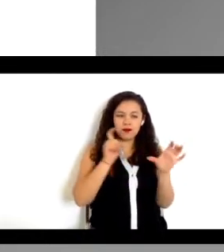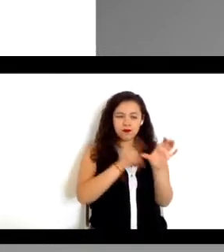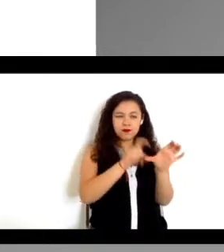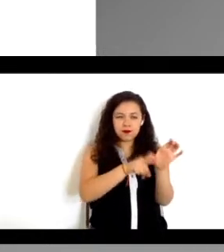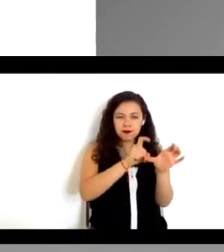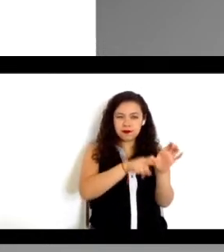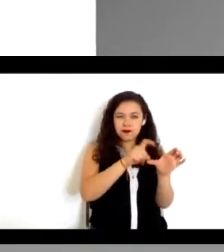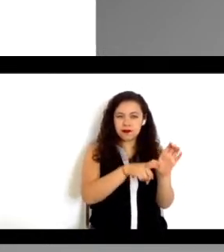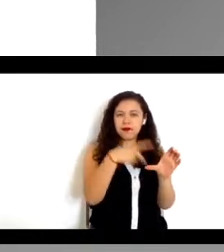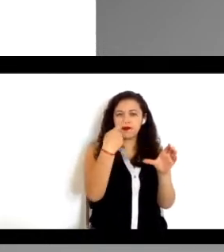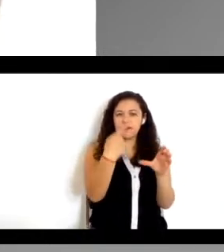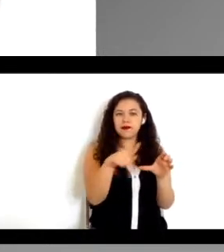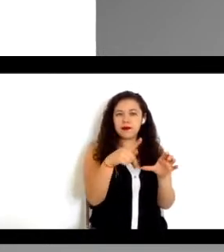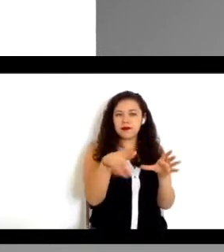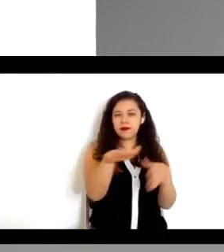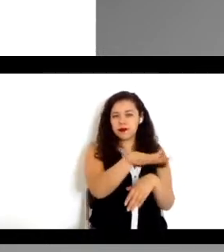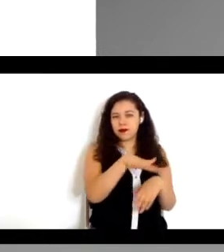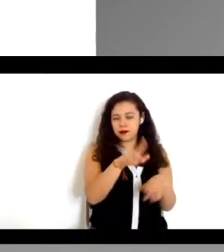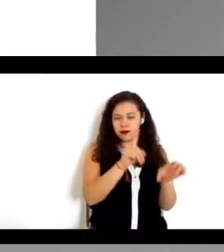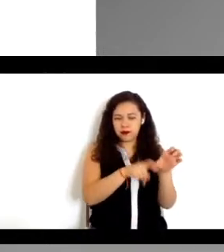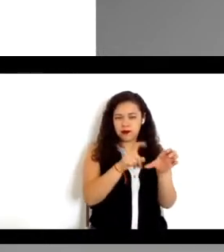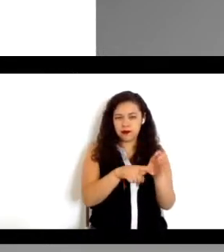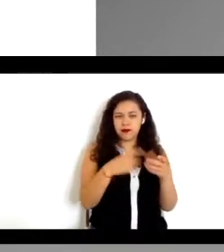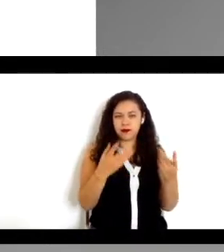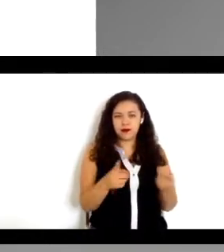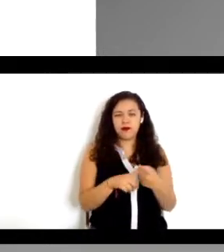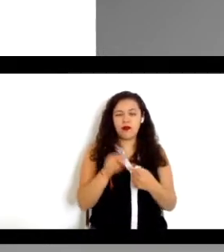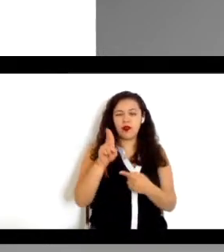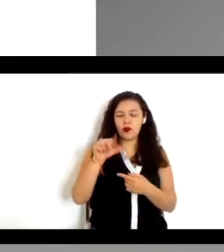dentro de sus estructuras, ¿no? Con la UAP,